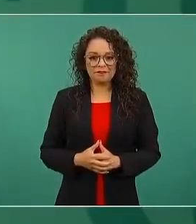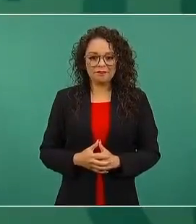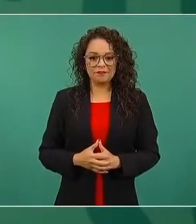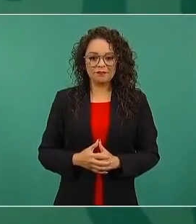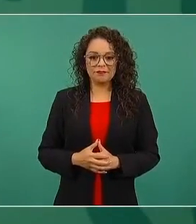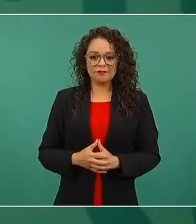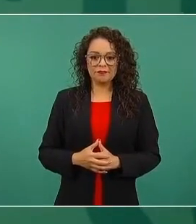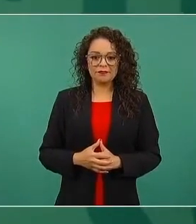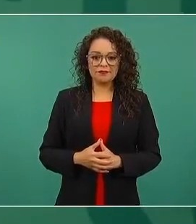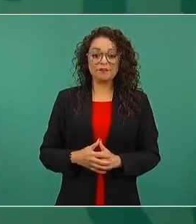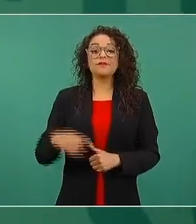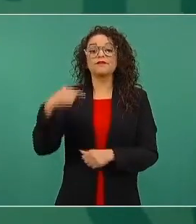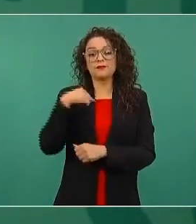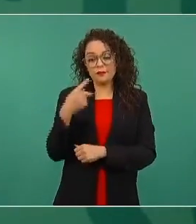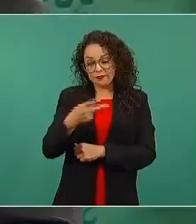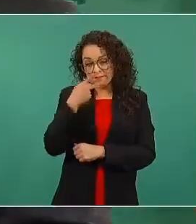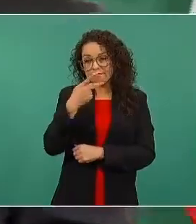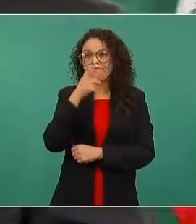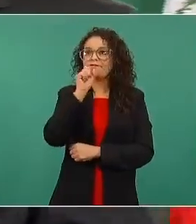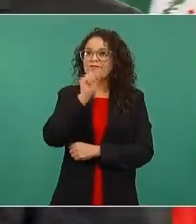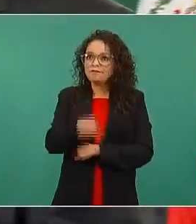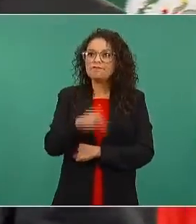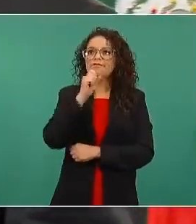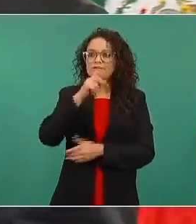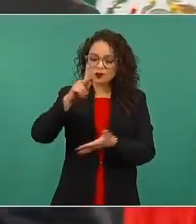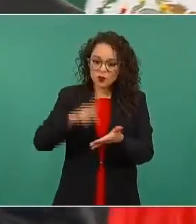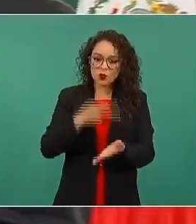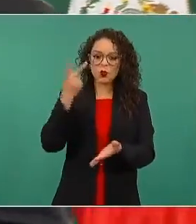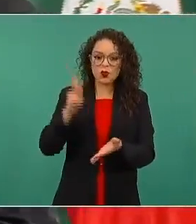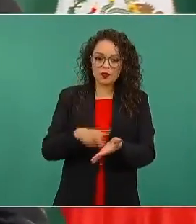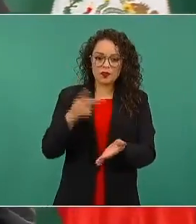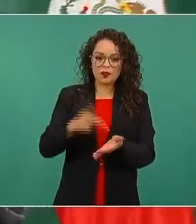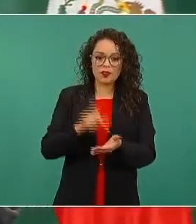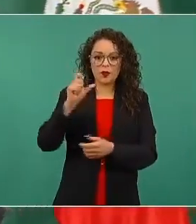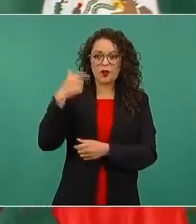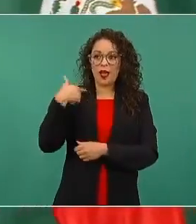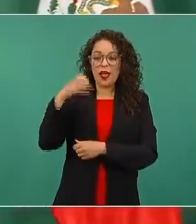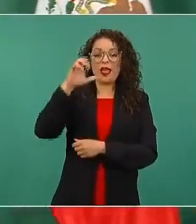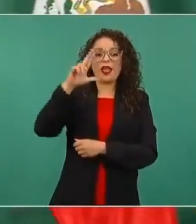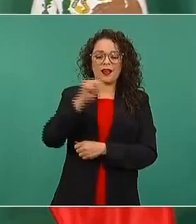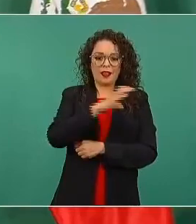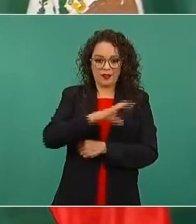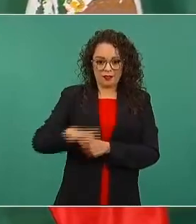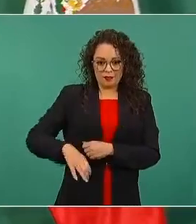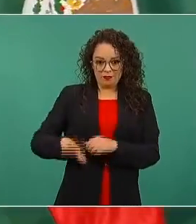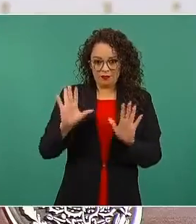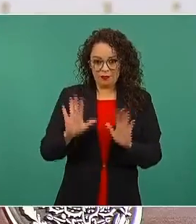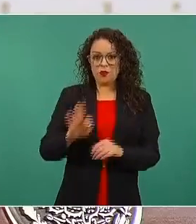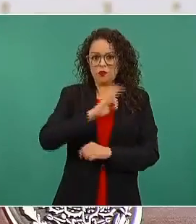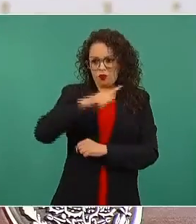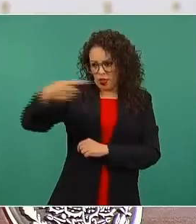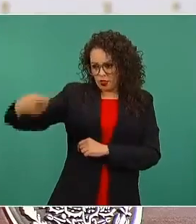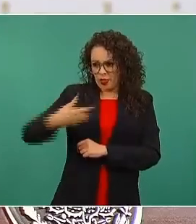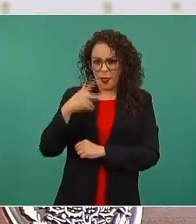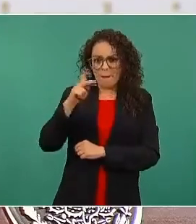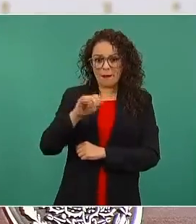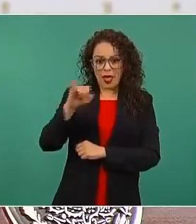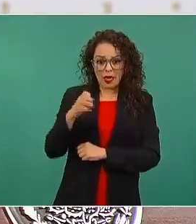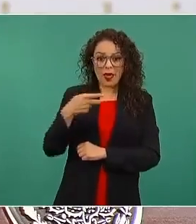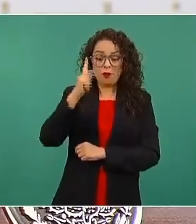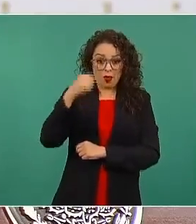Yo tenía que repetir y repetir. Me pueden decir peje, pero no soy